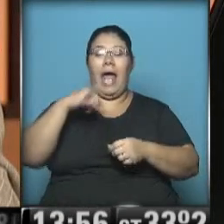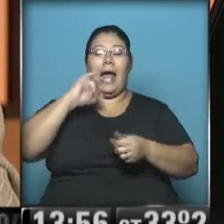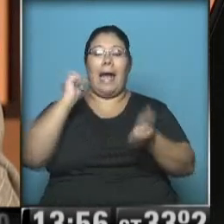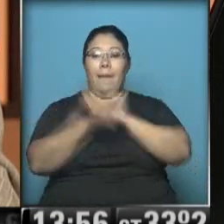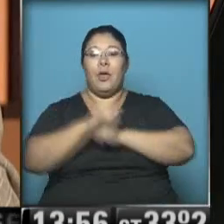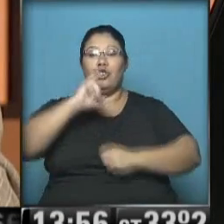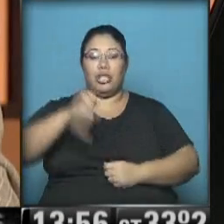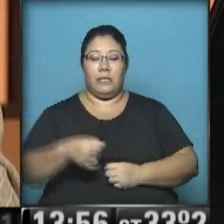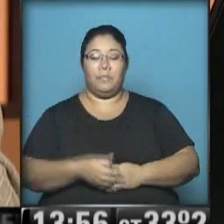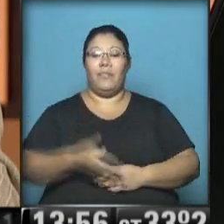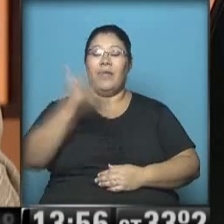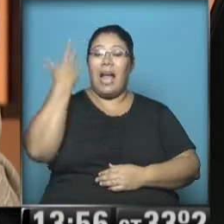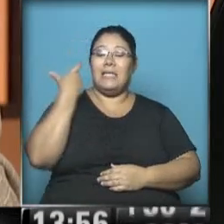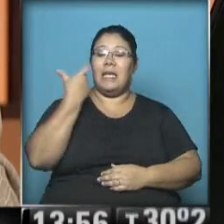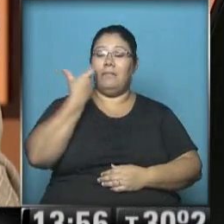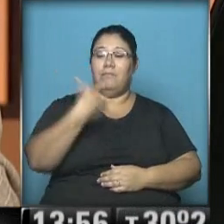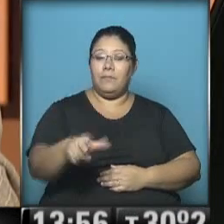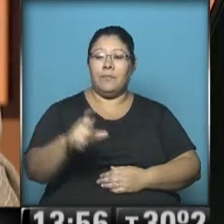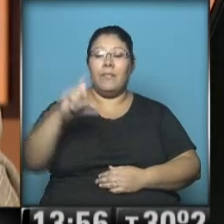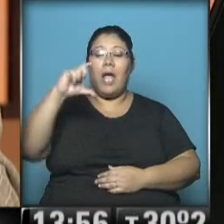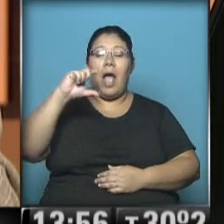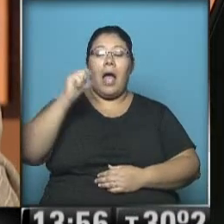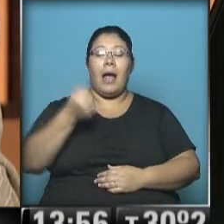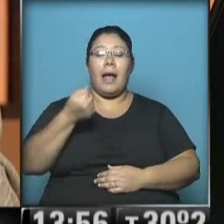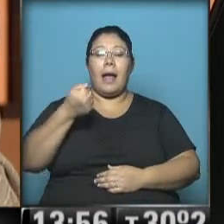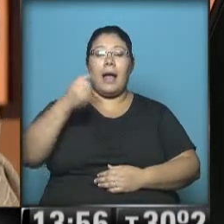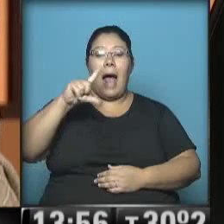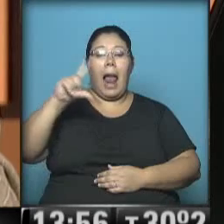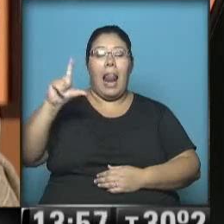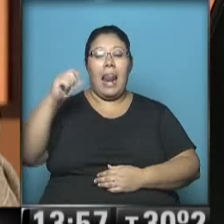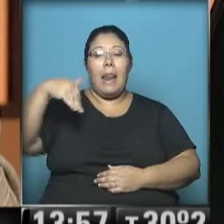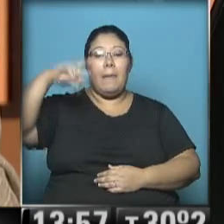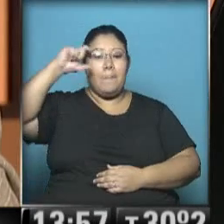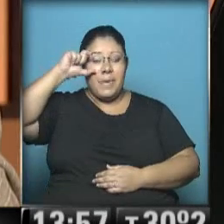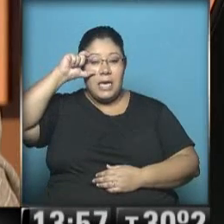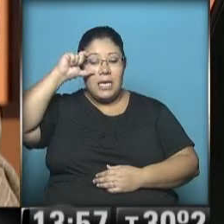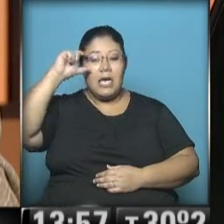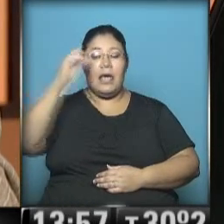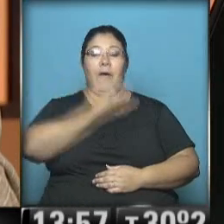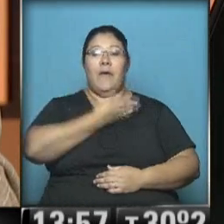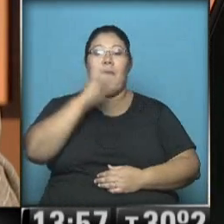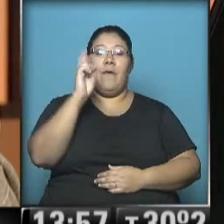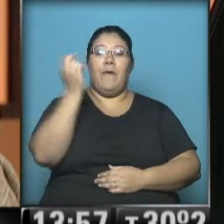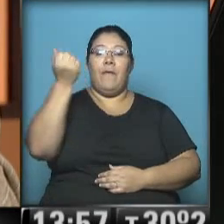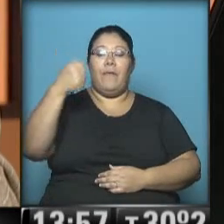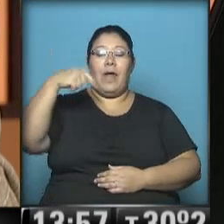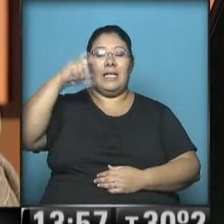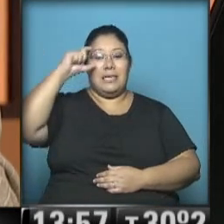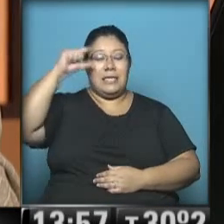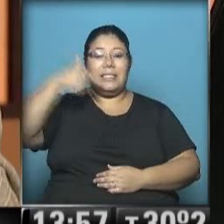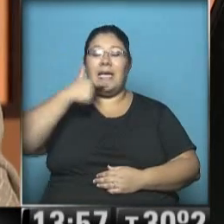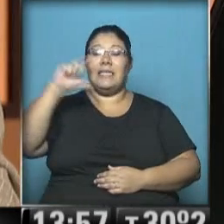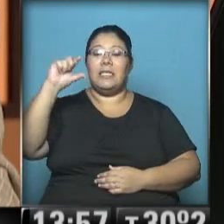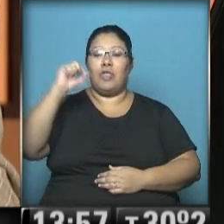Fue presentada ayer la película Call Me Francesco, que va a retratar la vida de Jorge Bergoglio desde sus 27 años hasta ser nombrado